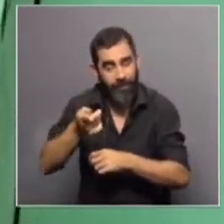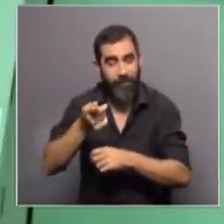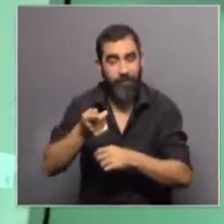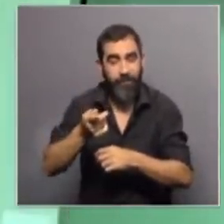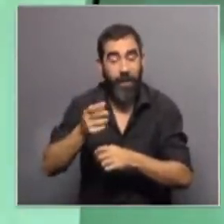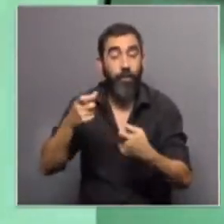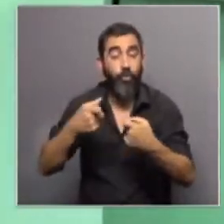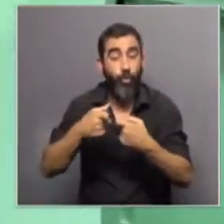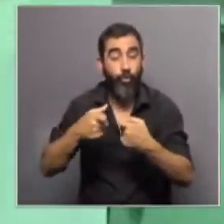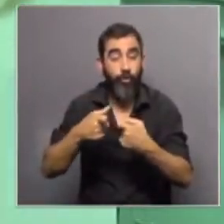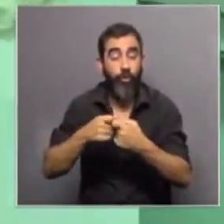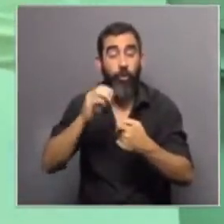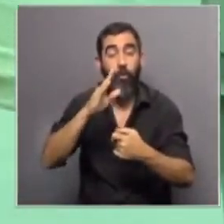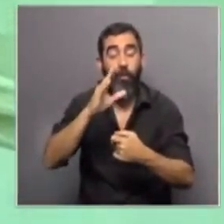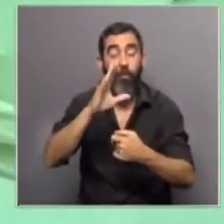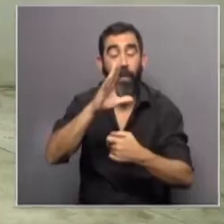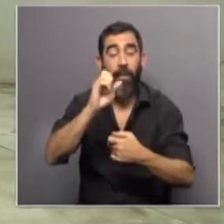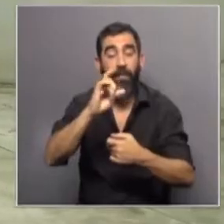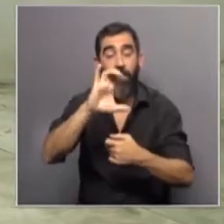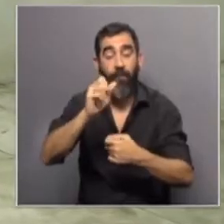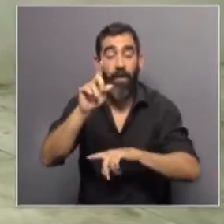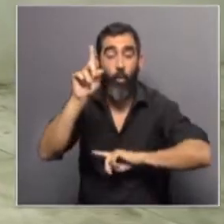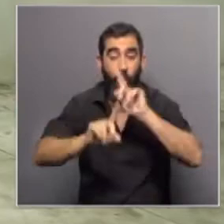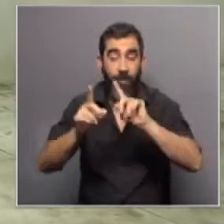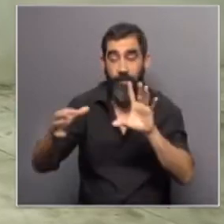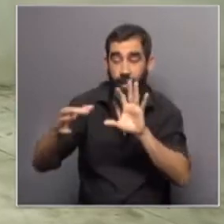la asociación con PEDESIVA y la UDELAR.